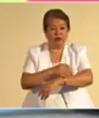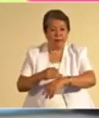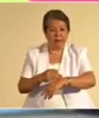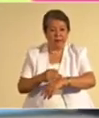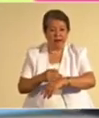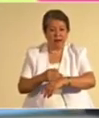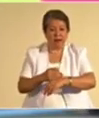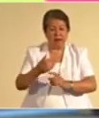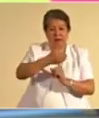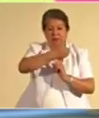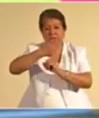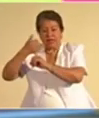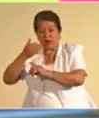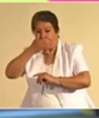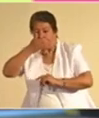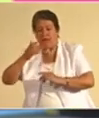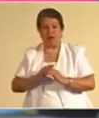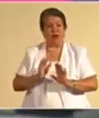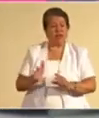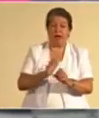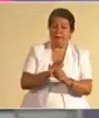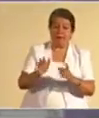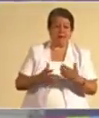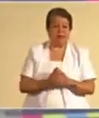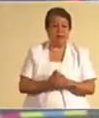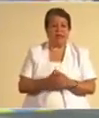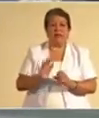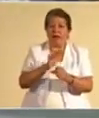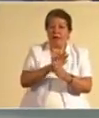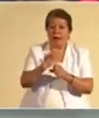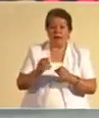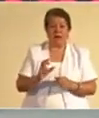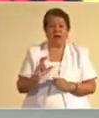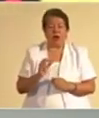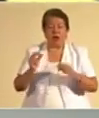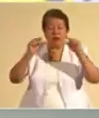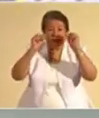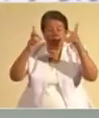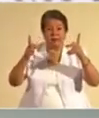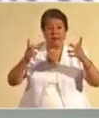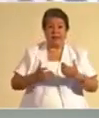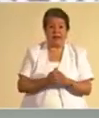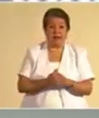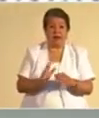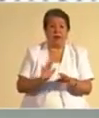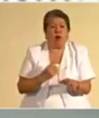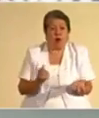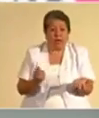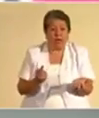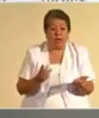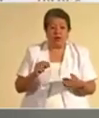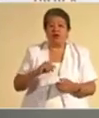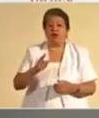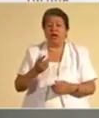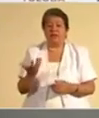Las cosas como son, ya basta. Ya basta. ¿Cuándo van a despertar? ¿Por qué no hacemos